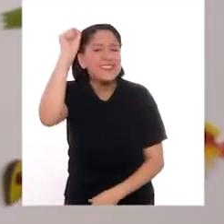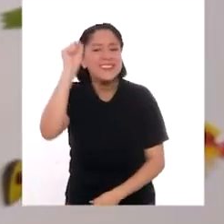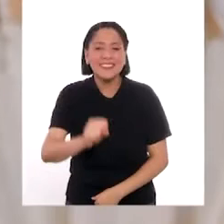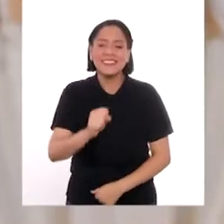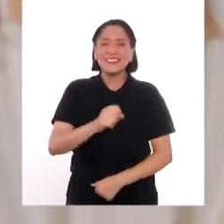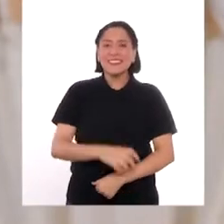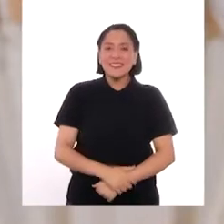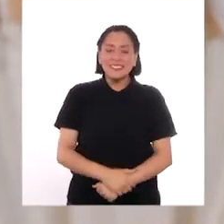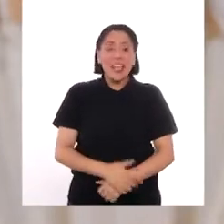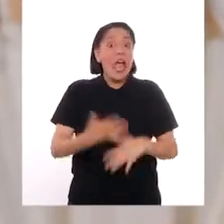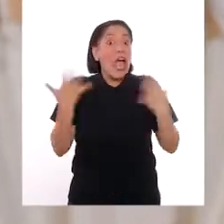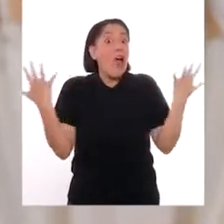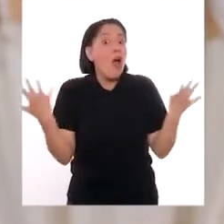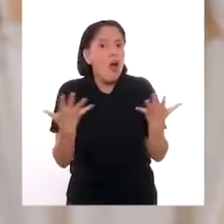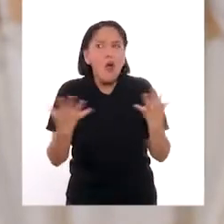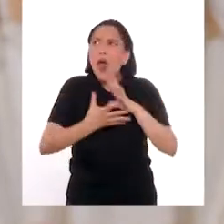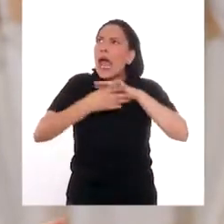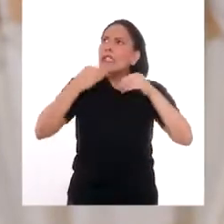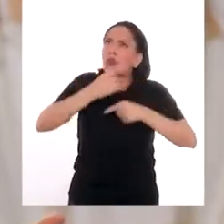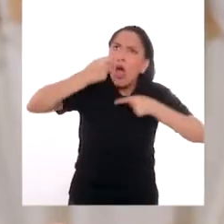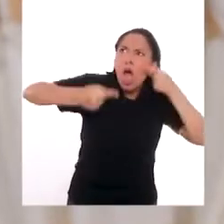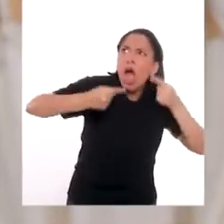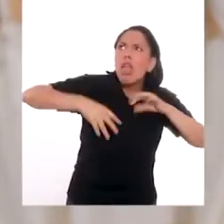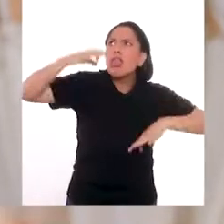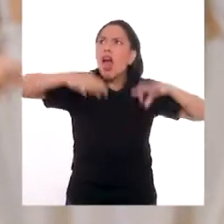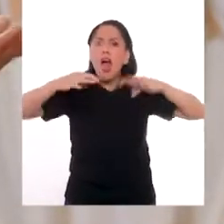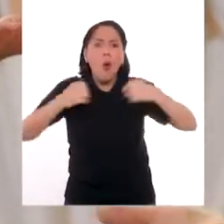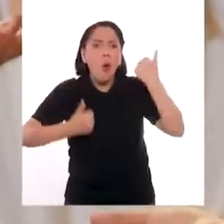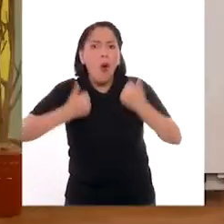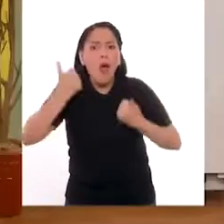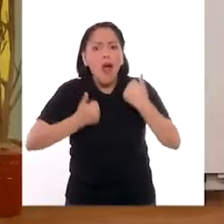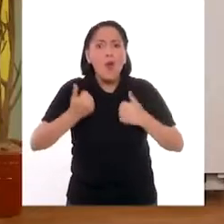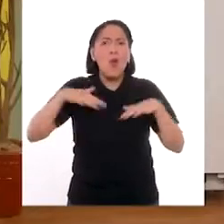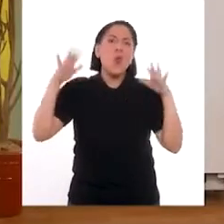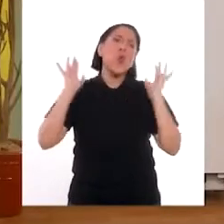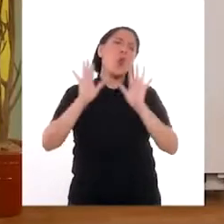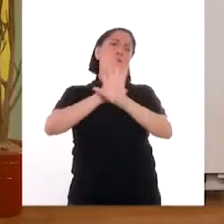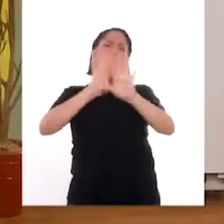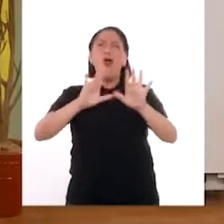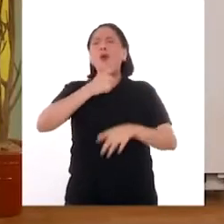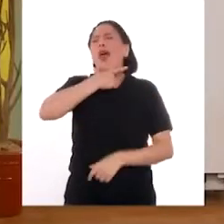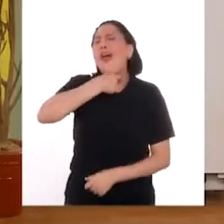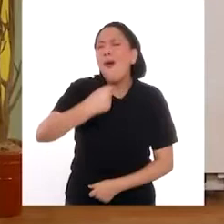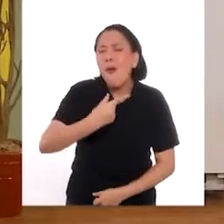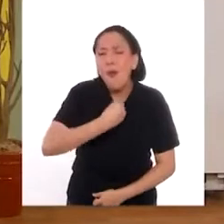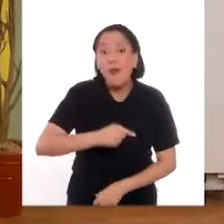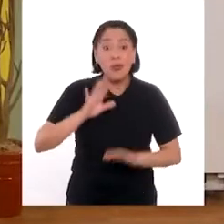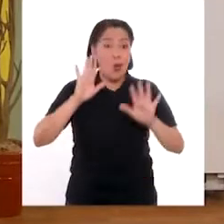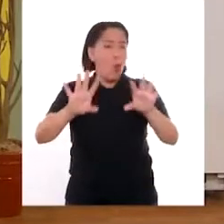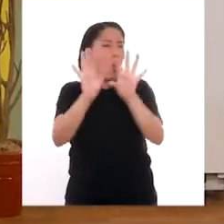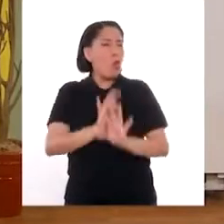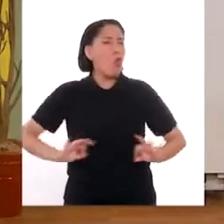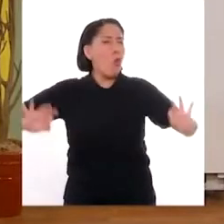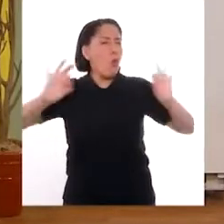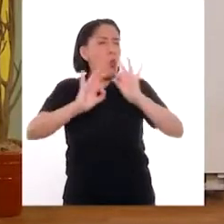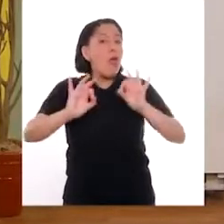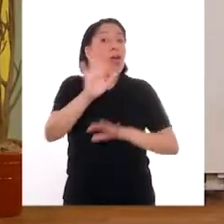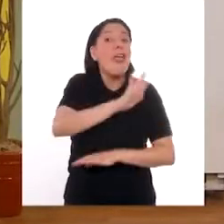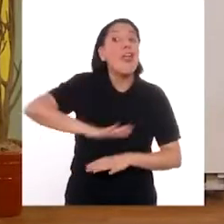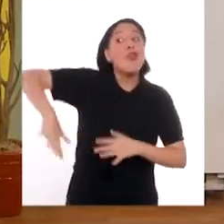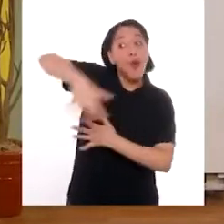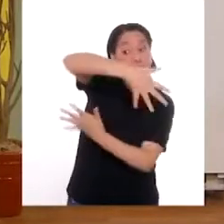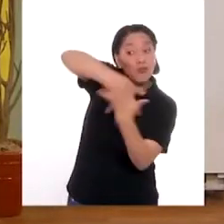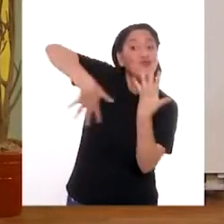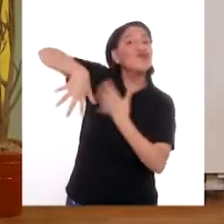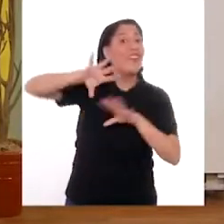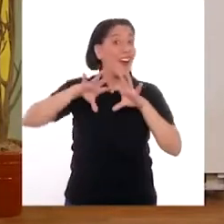Sí. Ahora, ¿qué historia podemos contar? La que queramos. Lo importante es que lo